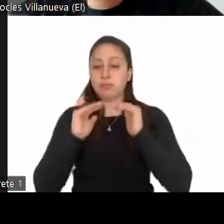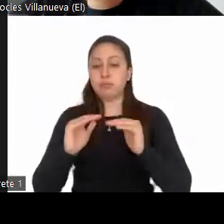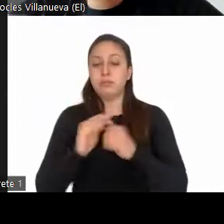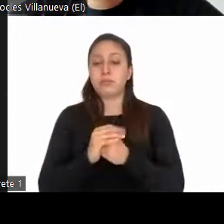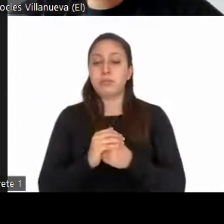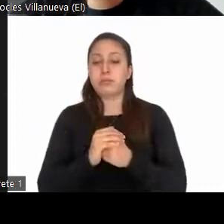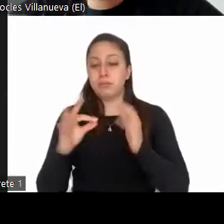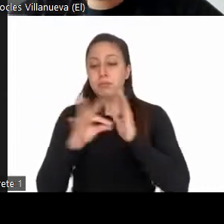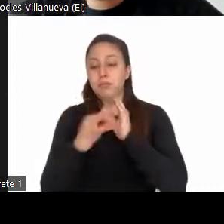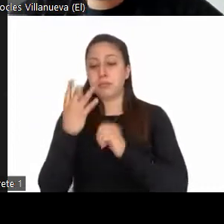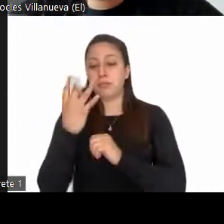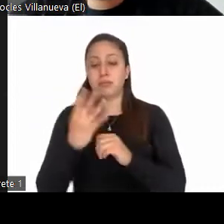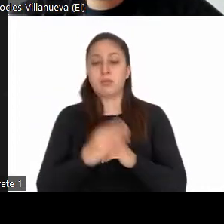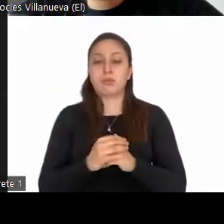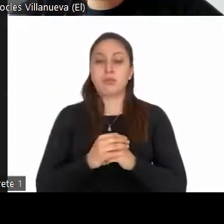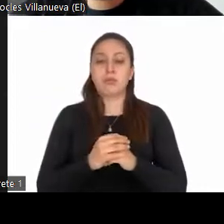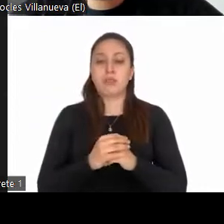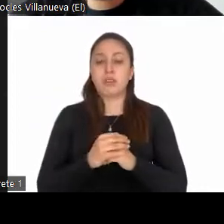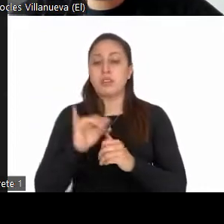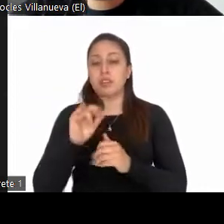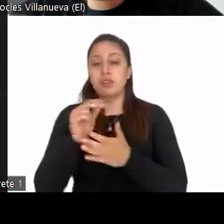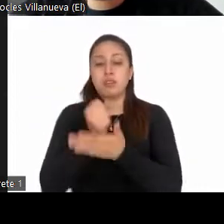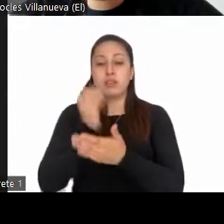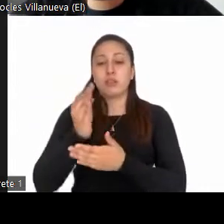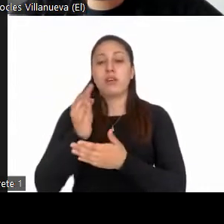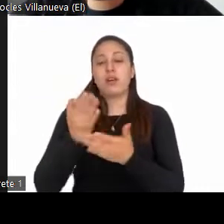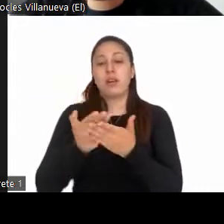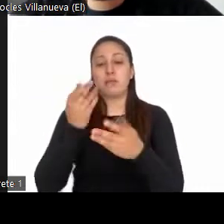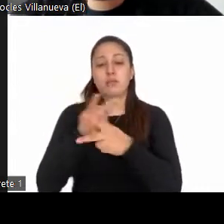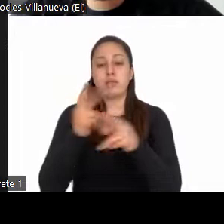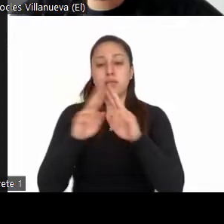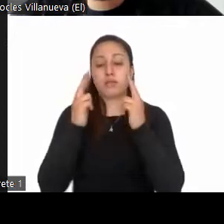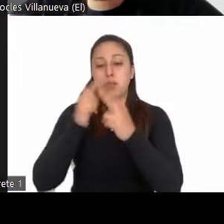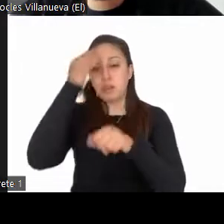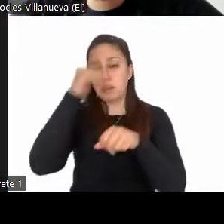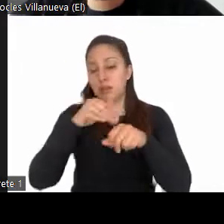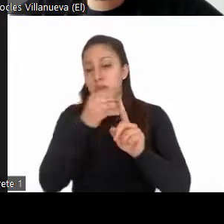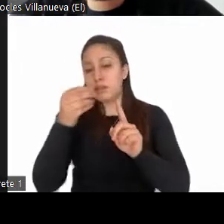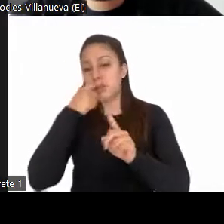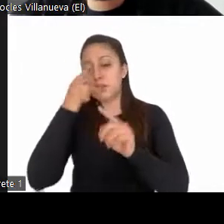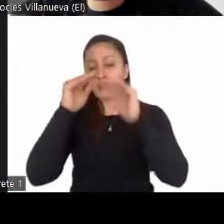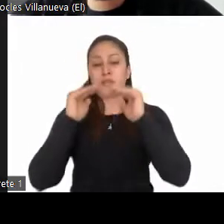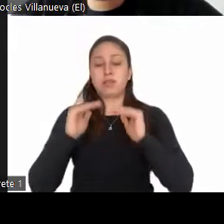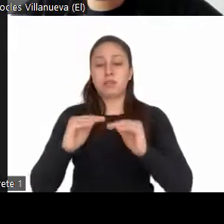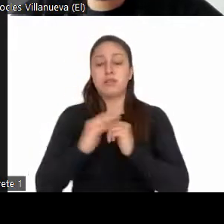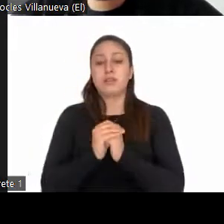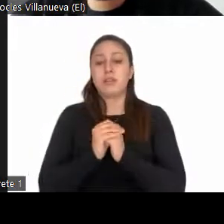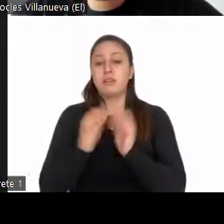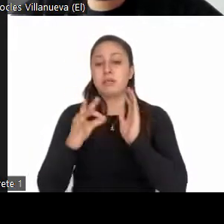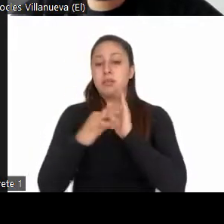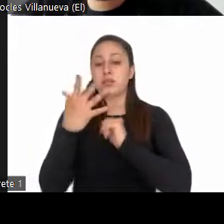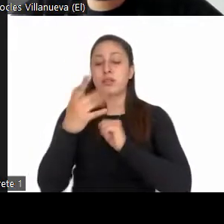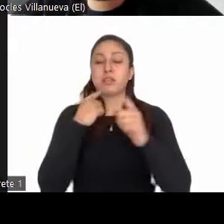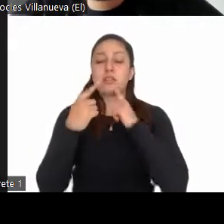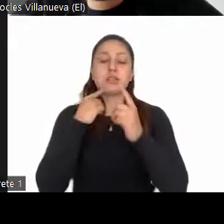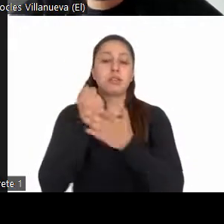4. Consideración de la versión estenográfica de la sesión anterior. 5. Discusión y en su caso aprobación del